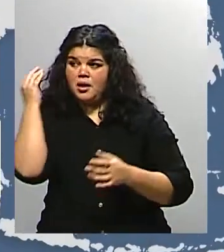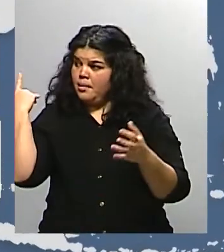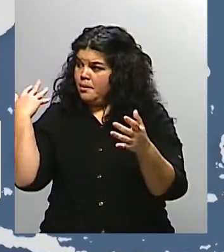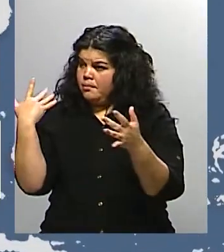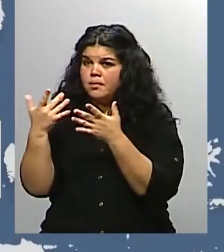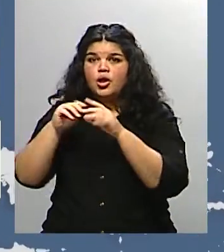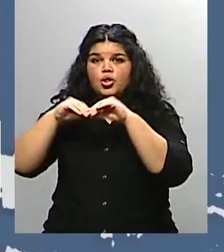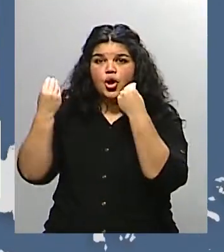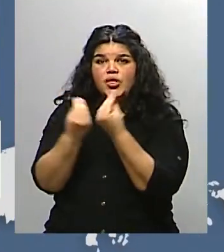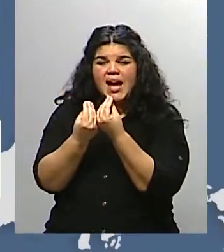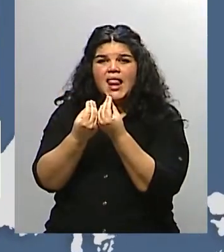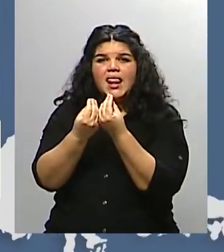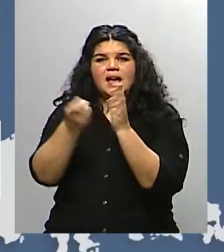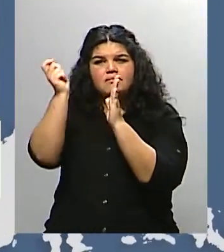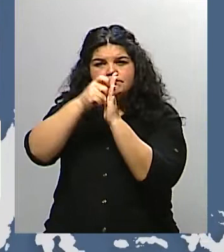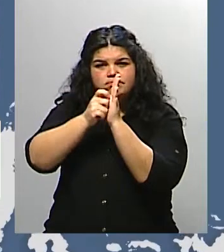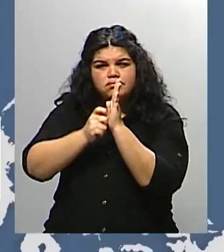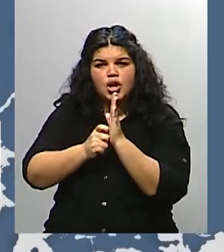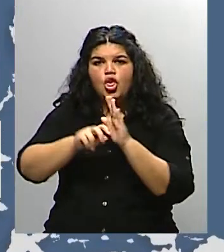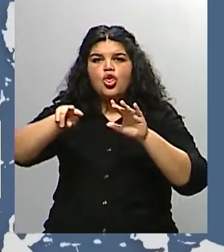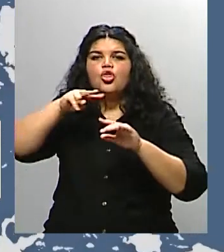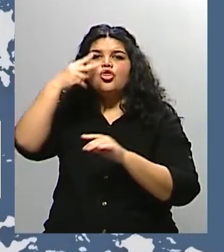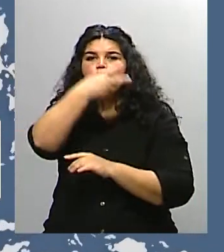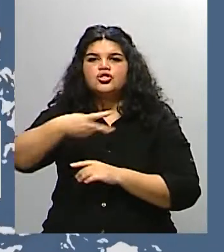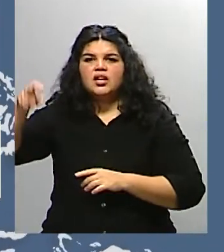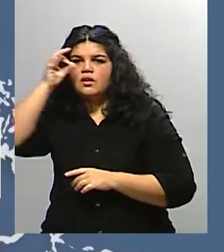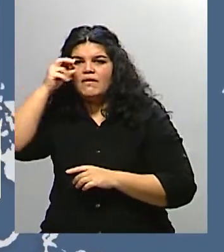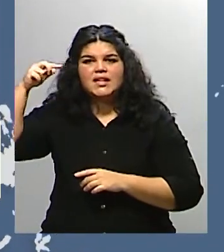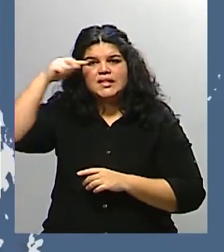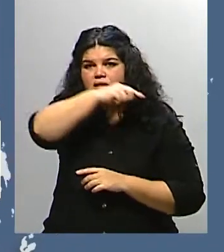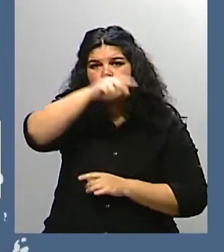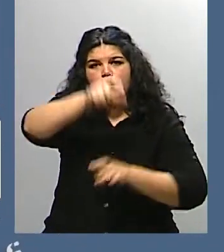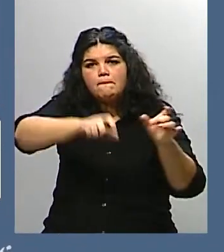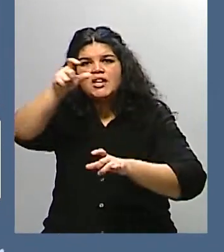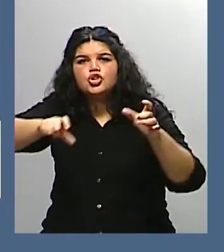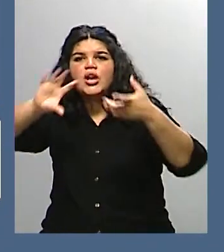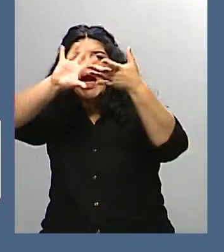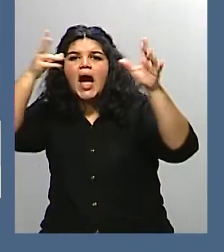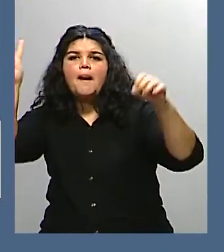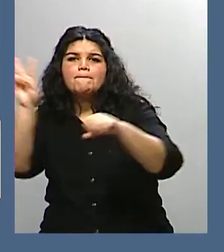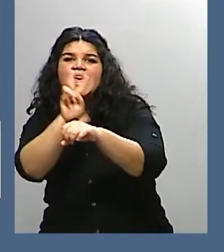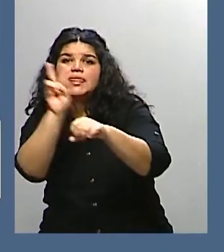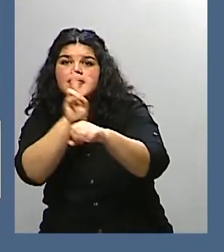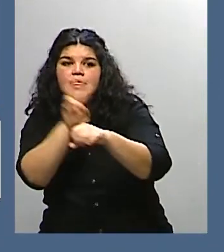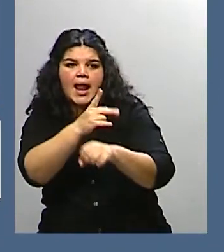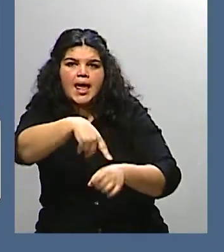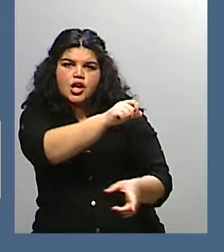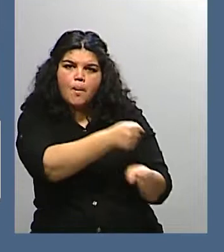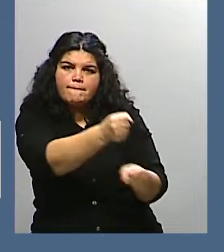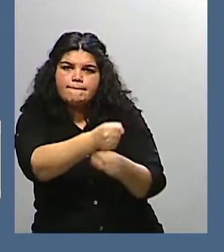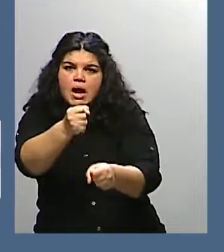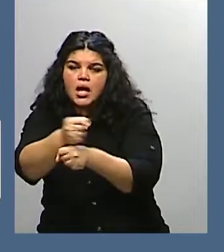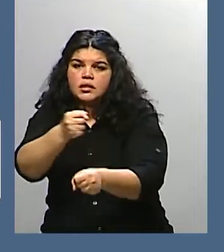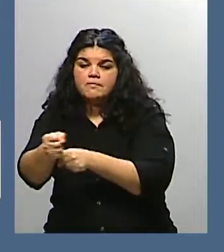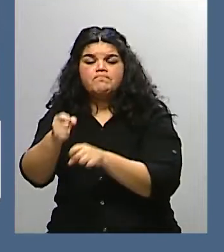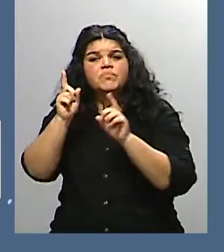de 227 asesinatos de líderes ambientales a nivel global. Desafortunadamente, Colombia por